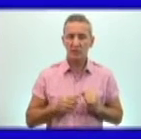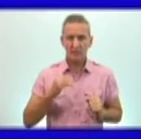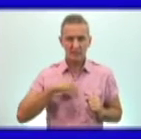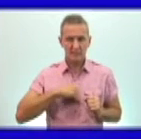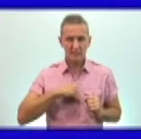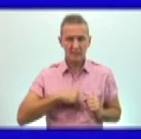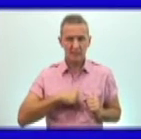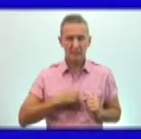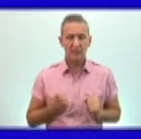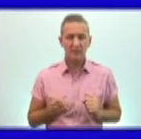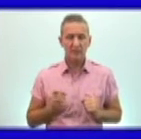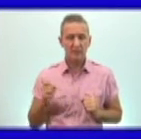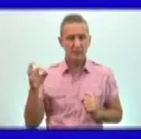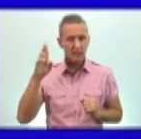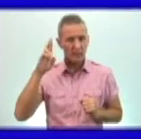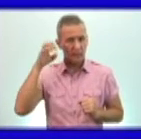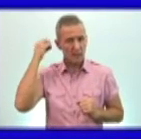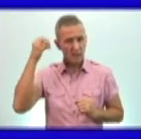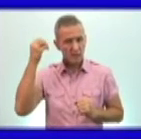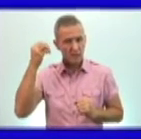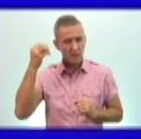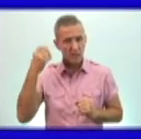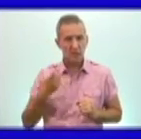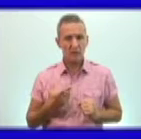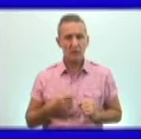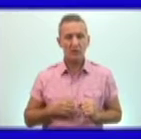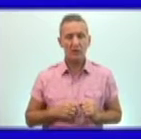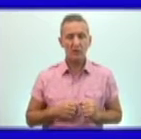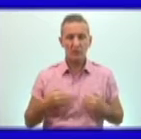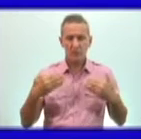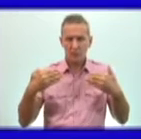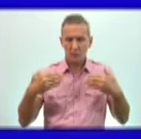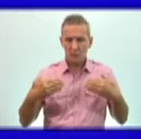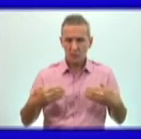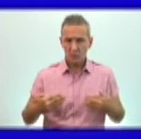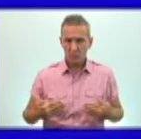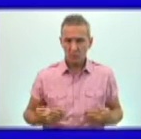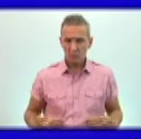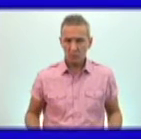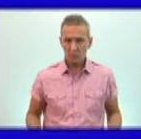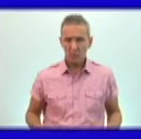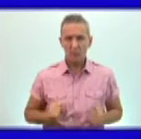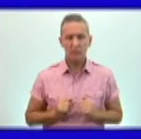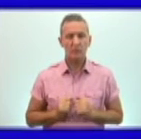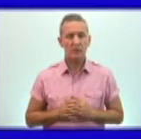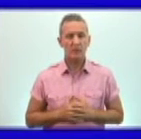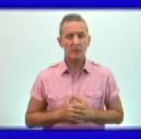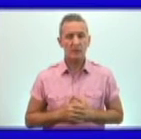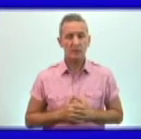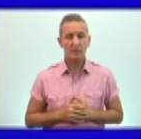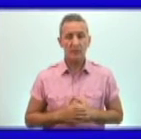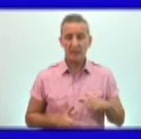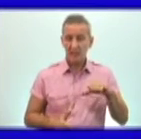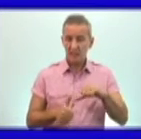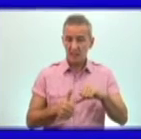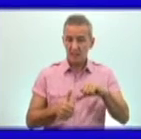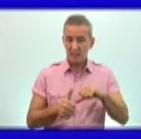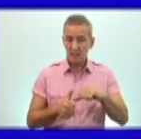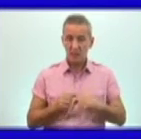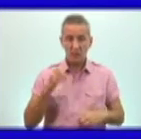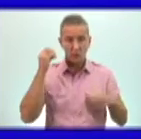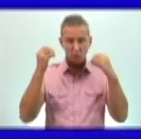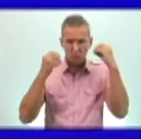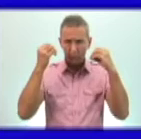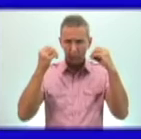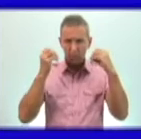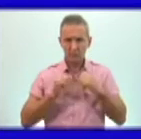Por lo tanto, en nuestro proceso revolucionario, en la ideología y en sus comportamientos, no puede haber razonamiento que no